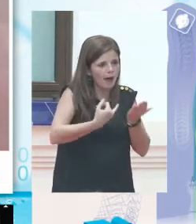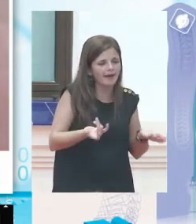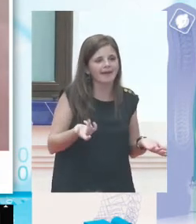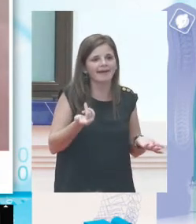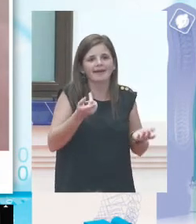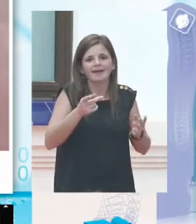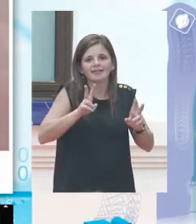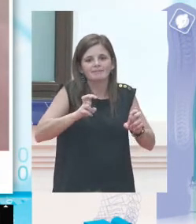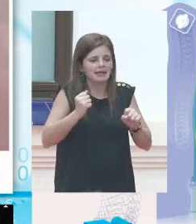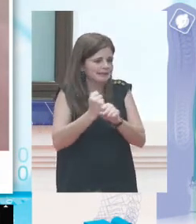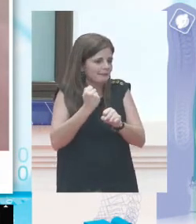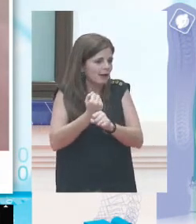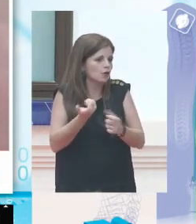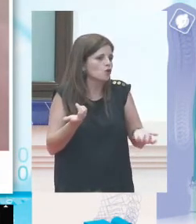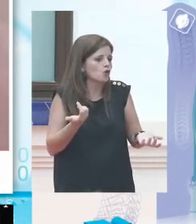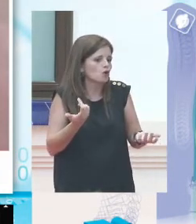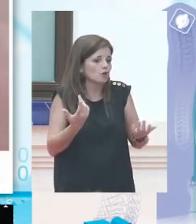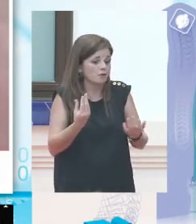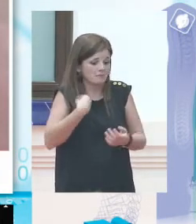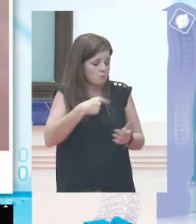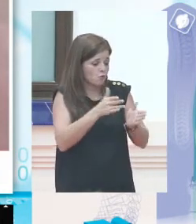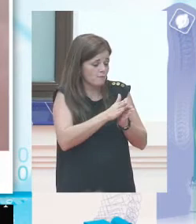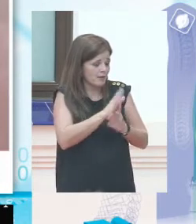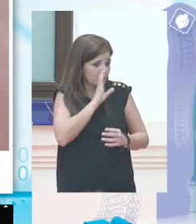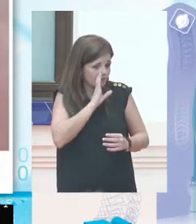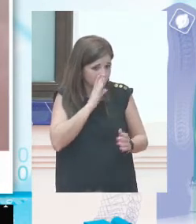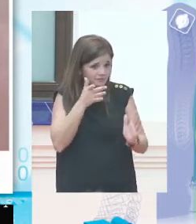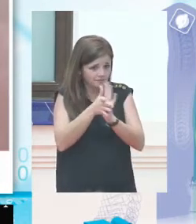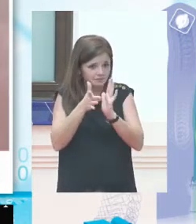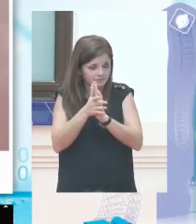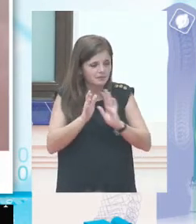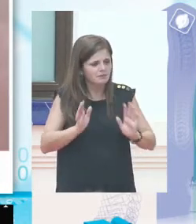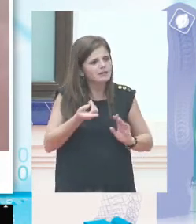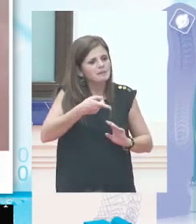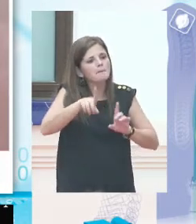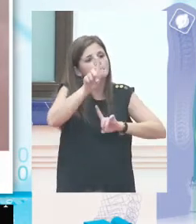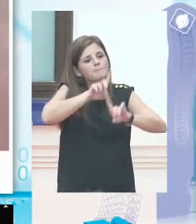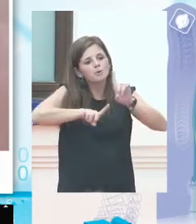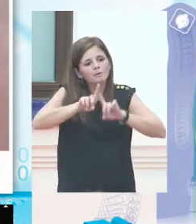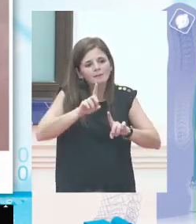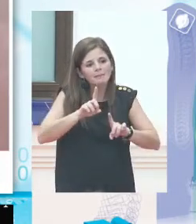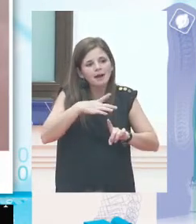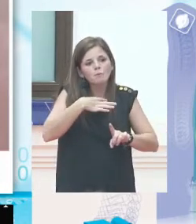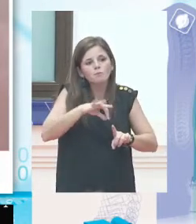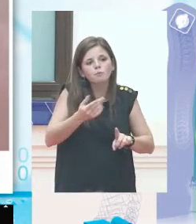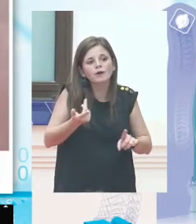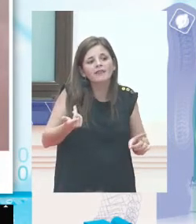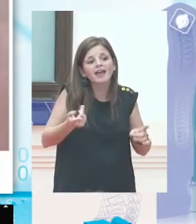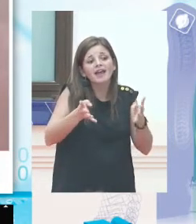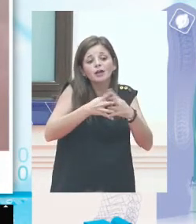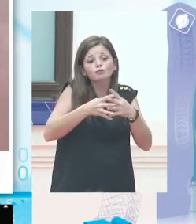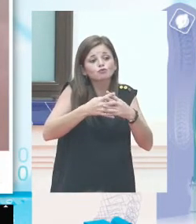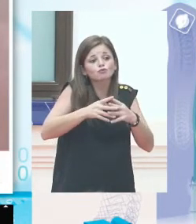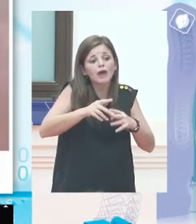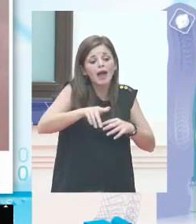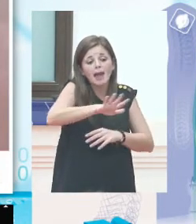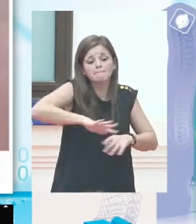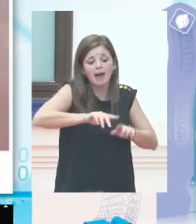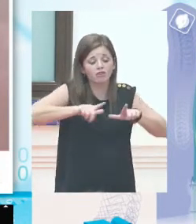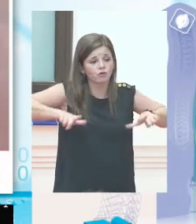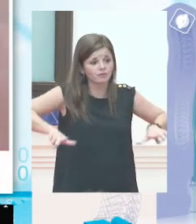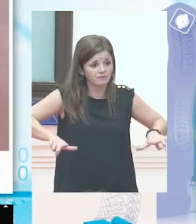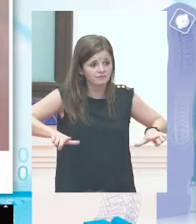nos comentaba antes Celso. Pero también hay otros problemas, y son problemas derivados de las infraestructuras, del propio espacio. A